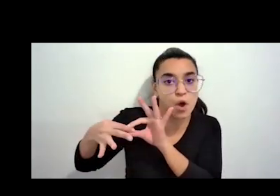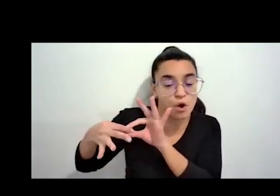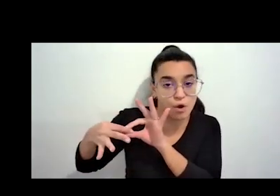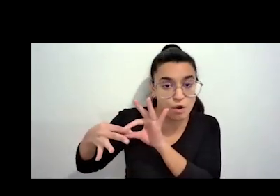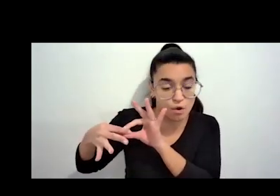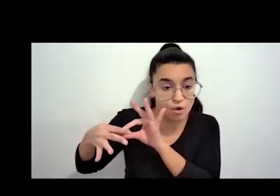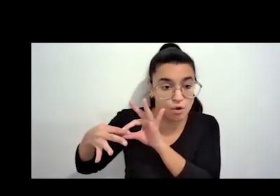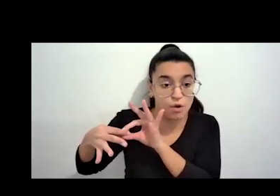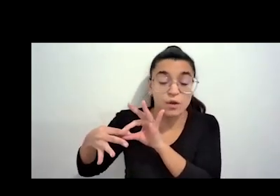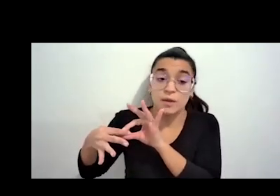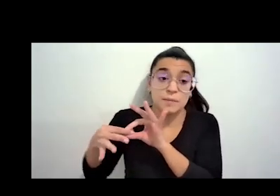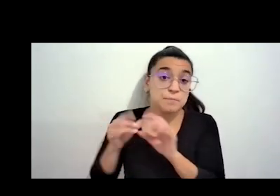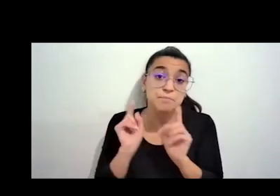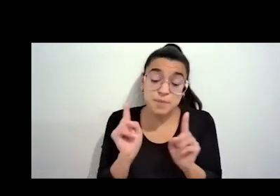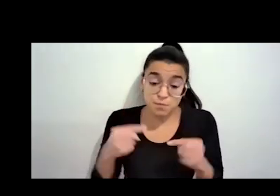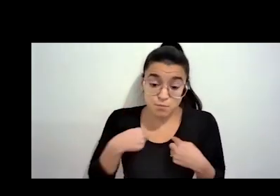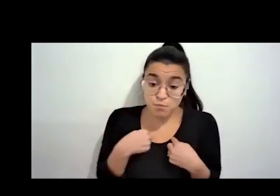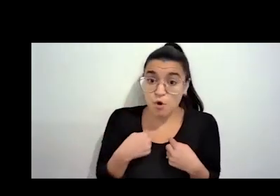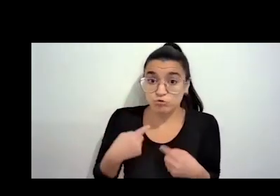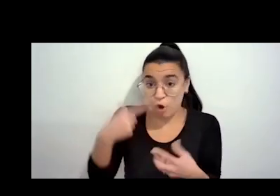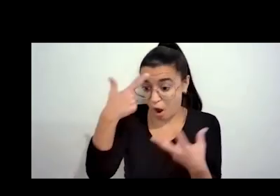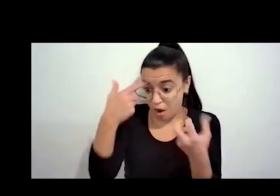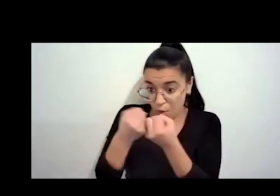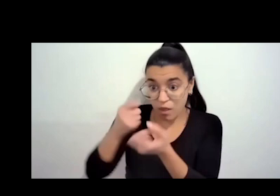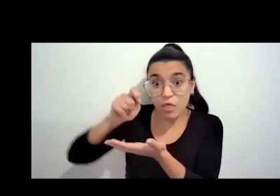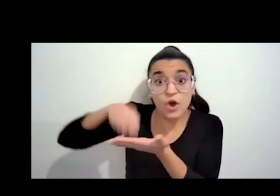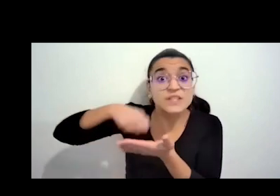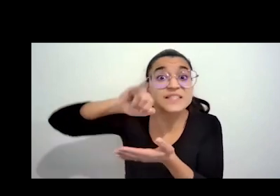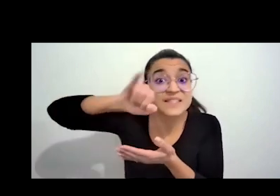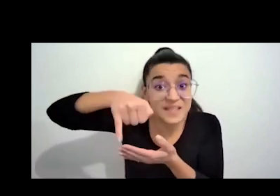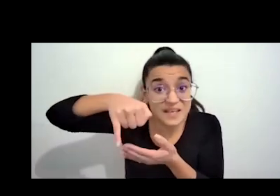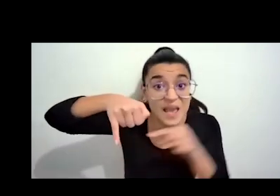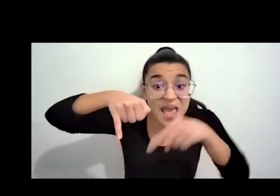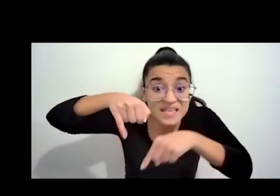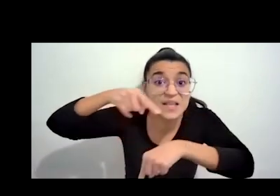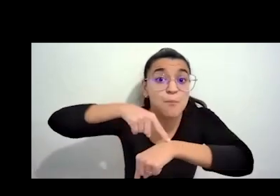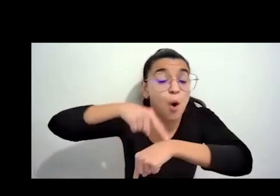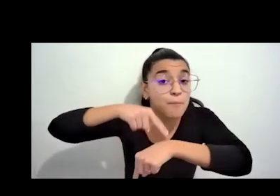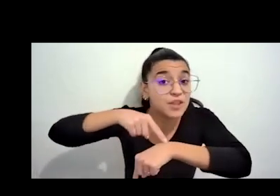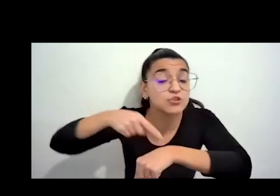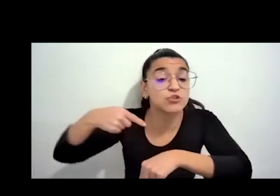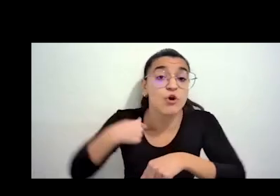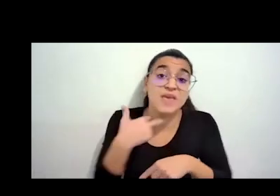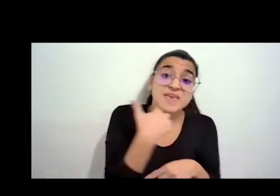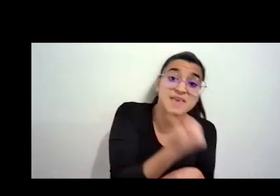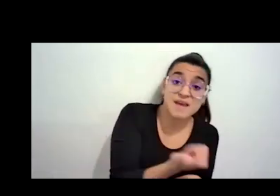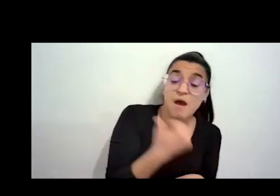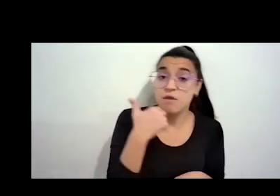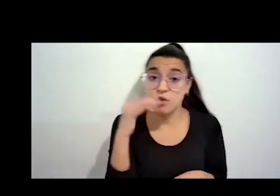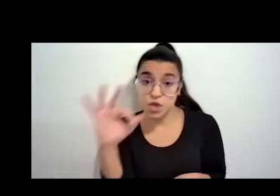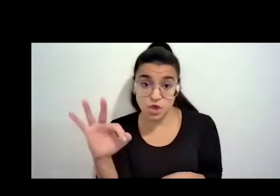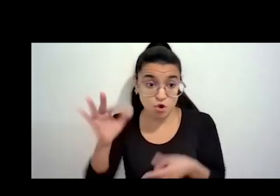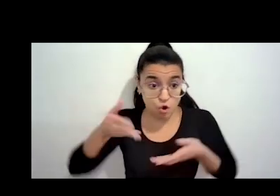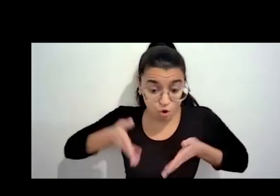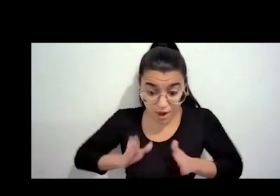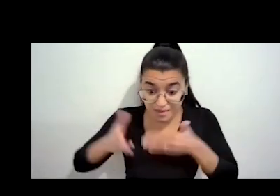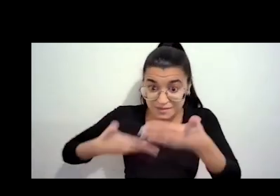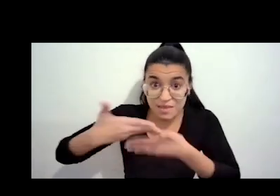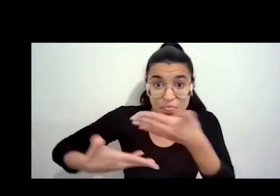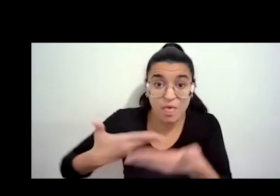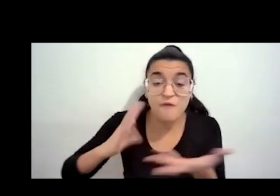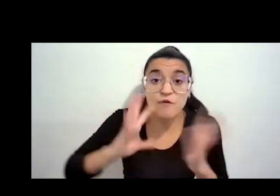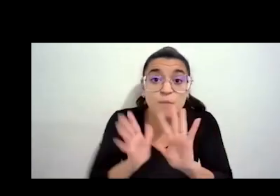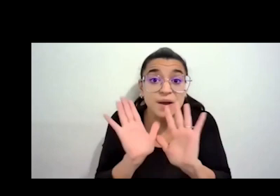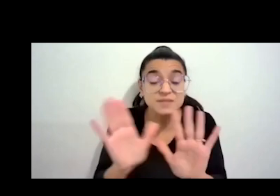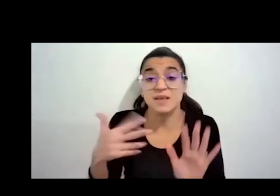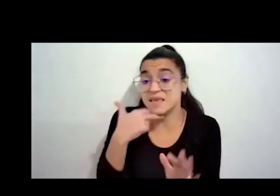Desde el momento en que yo doy el consentimiento, el hijo o la hija nacida de ese proceso será mi